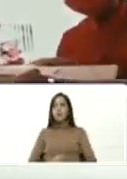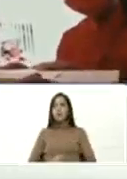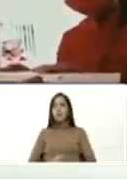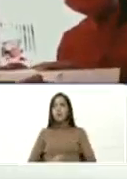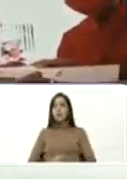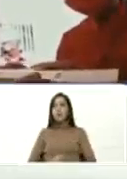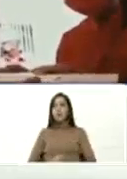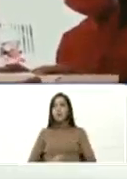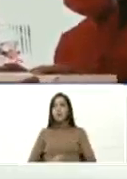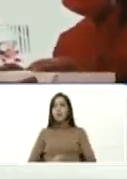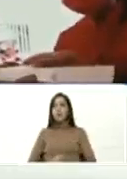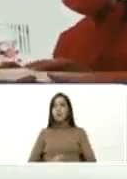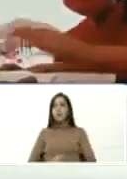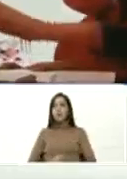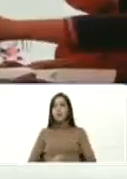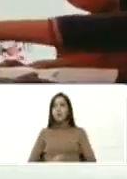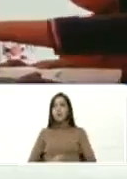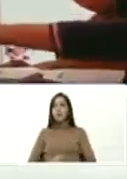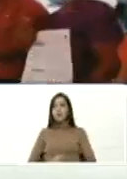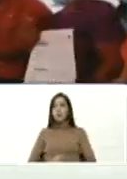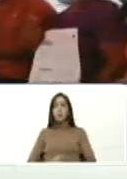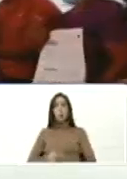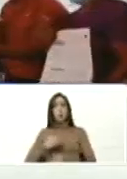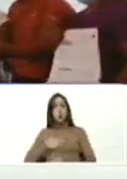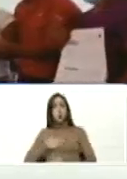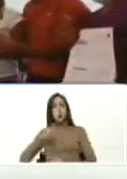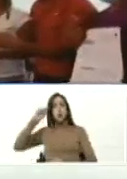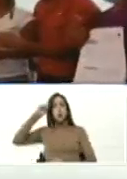Desde niño, cuando